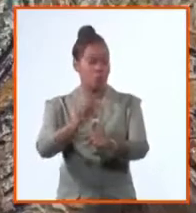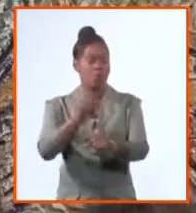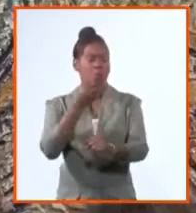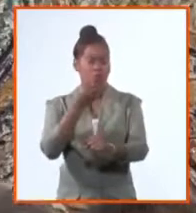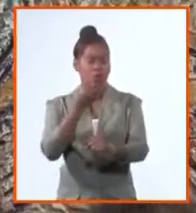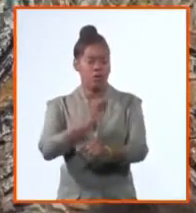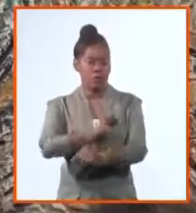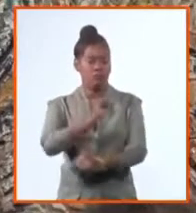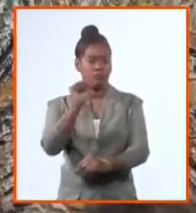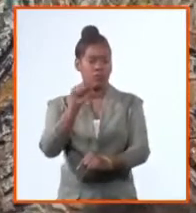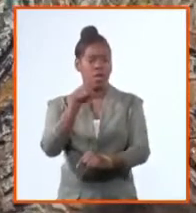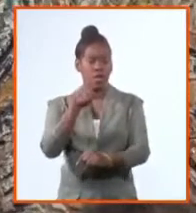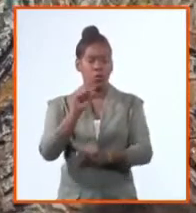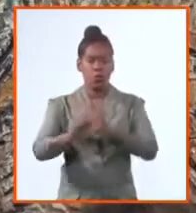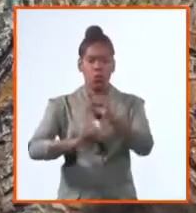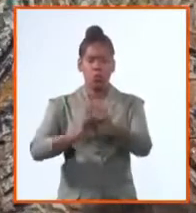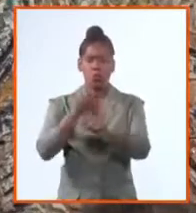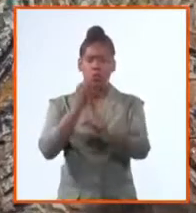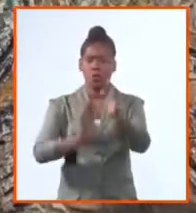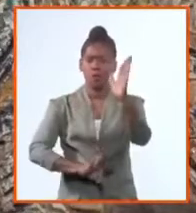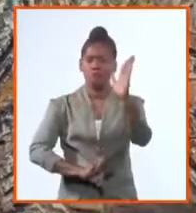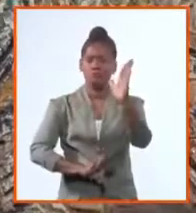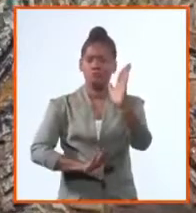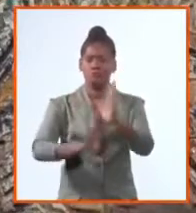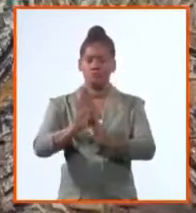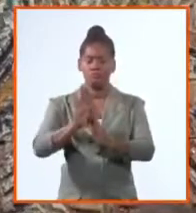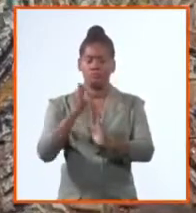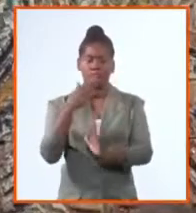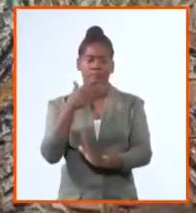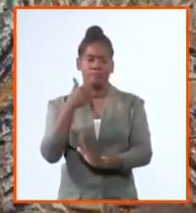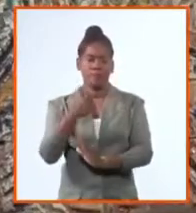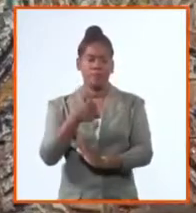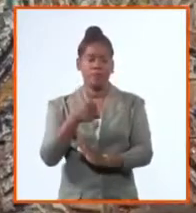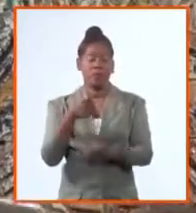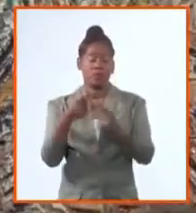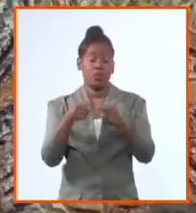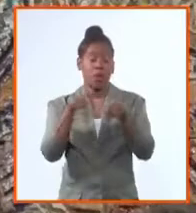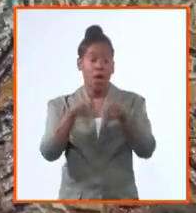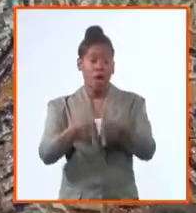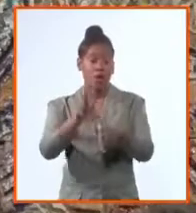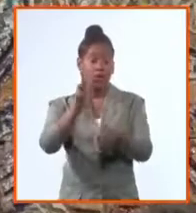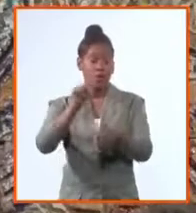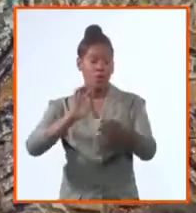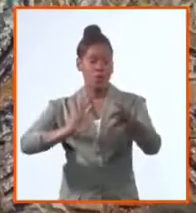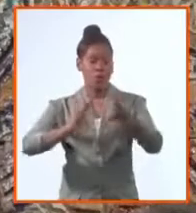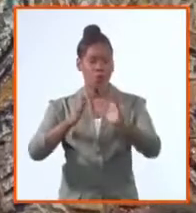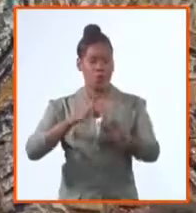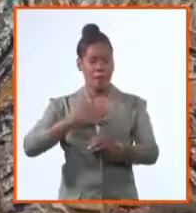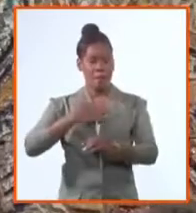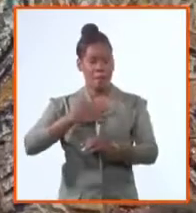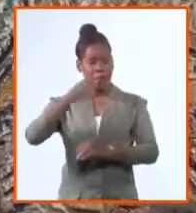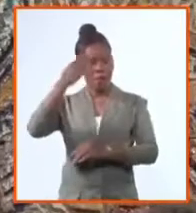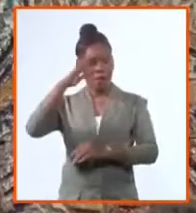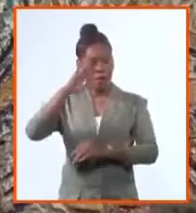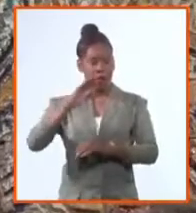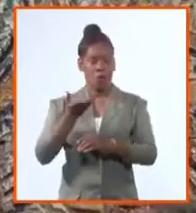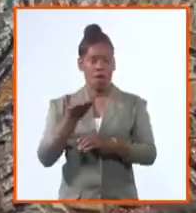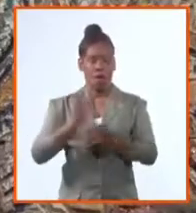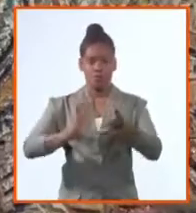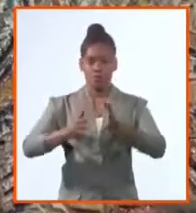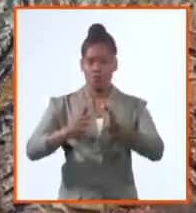eso va a romper verticalidades, eso va a romper también rutinas, nos va a permitir perfeccionar